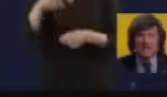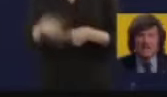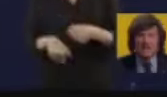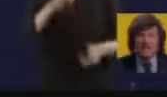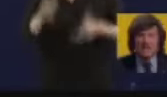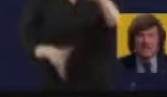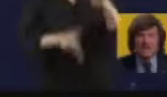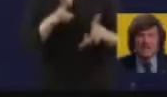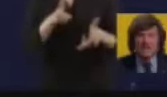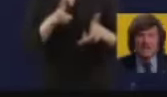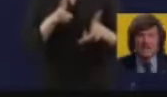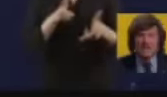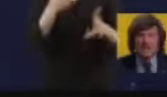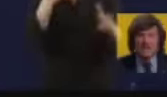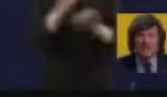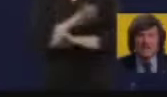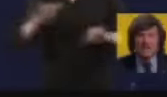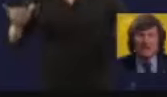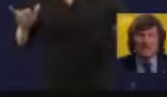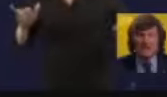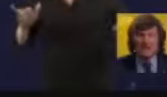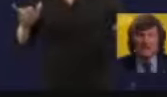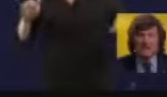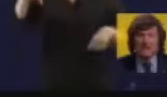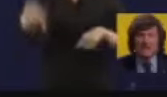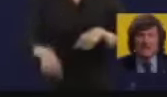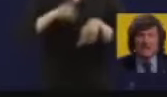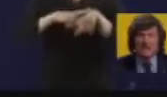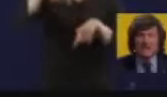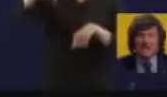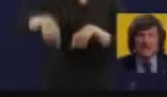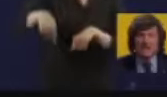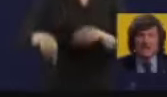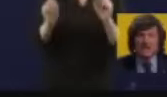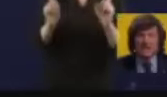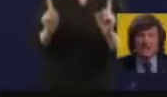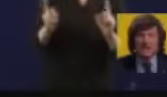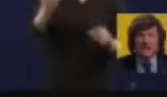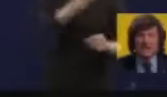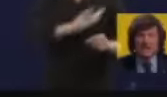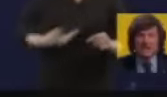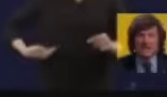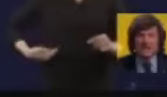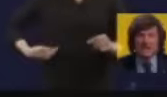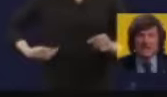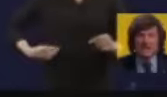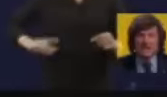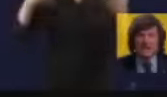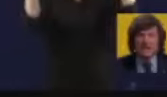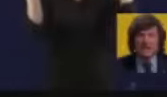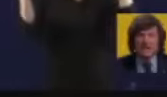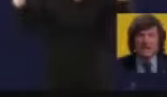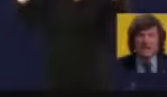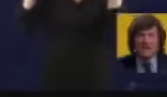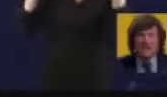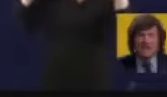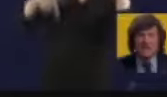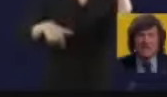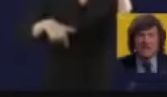quería anunciarles que en estos momentos el presidente de la Nación, Javier Milei, está enviando una